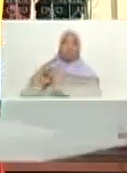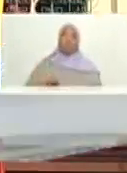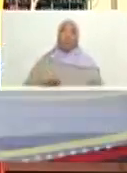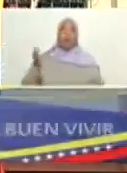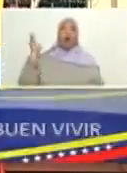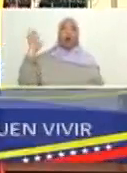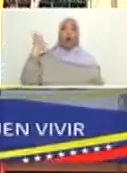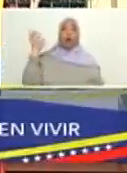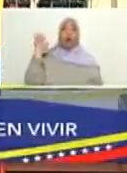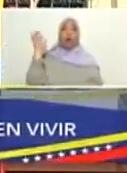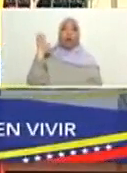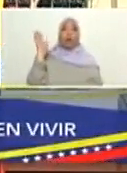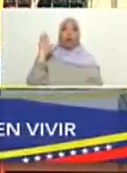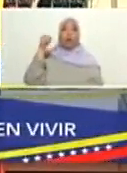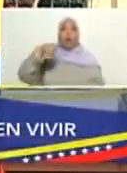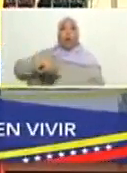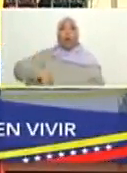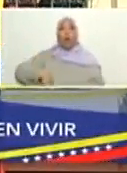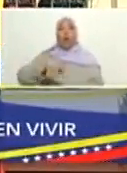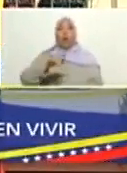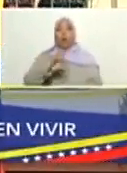el presidente Lula da Silva